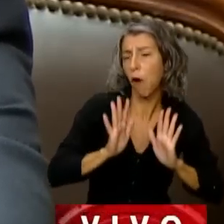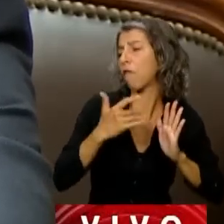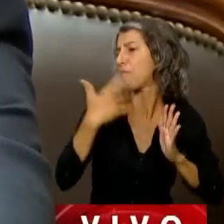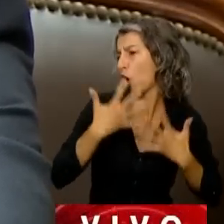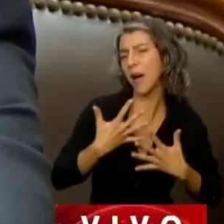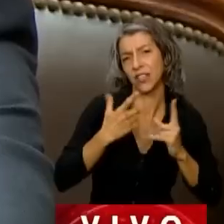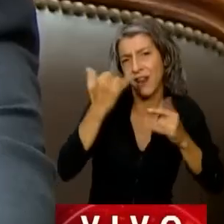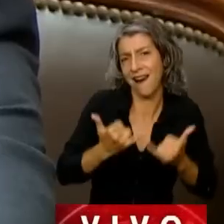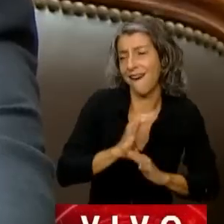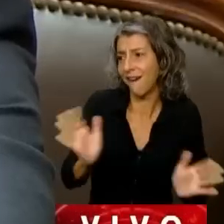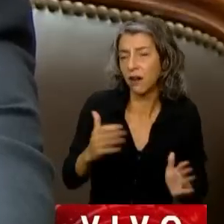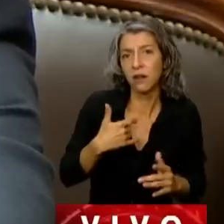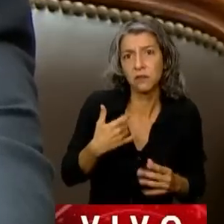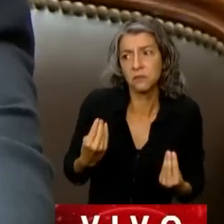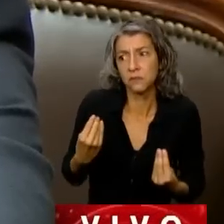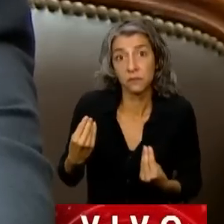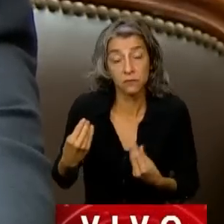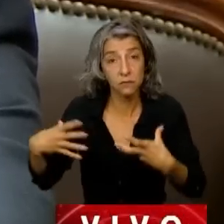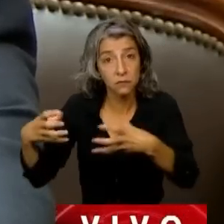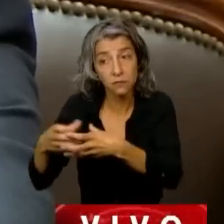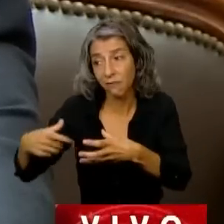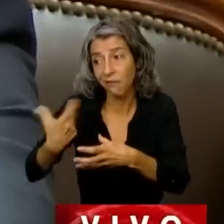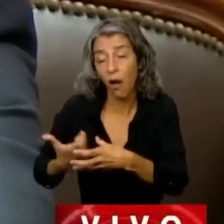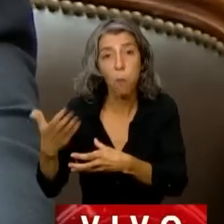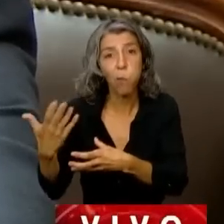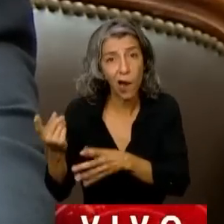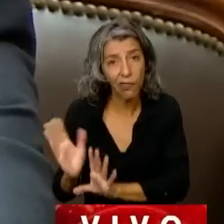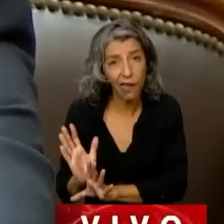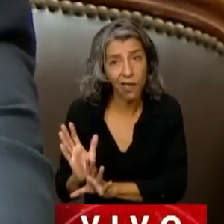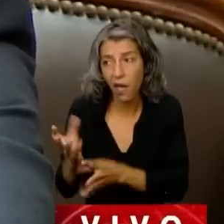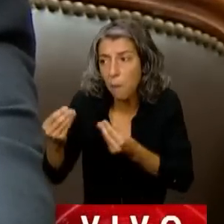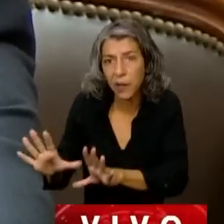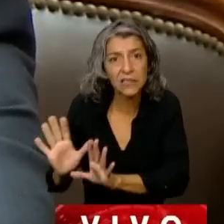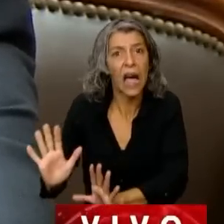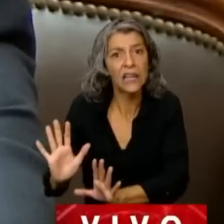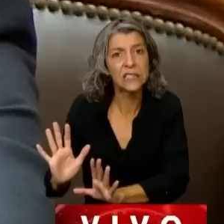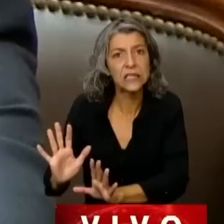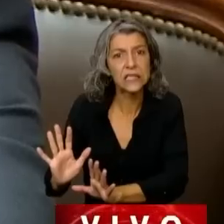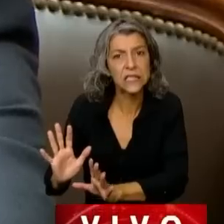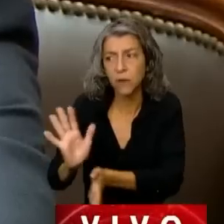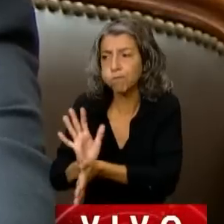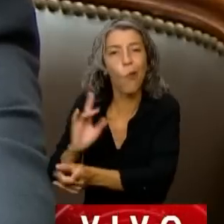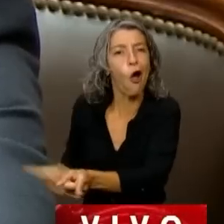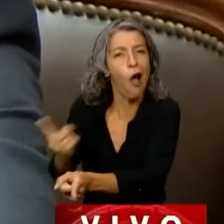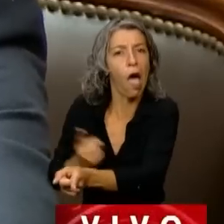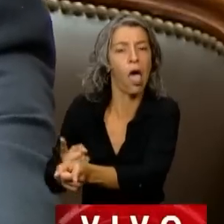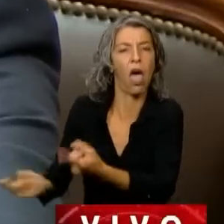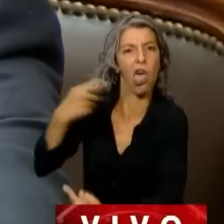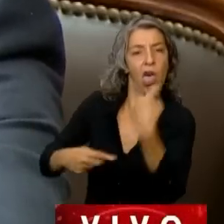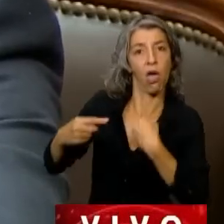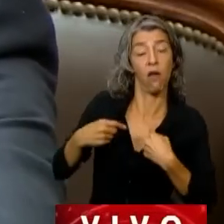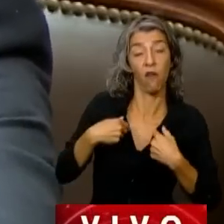limitado, puede estar limitado por un gremio que de manera fascista inicie una persecución con las fotos de